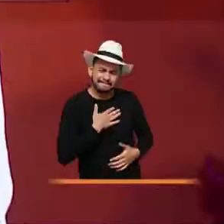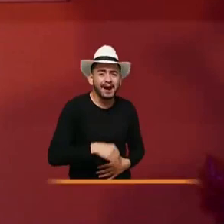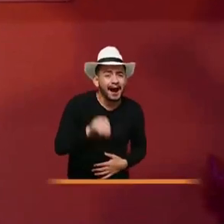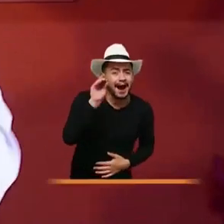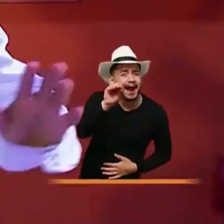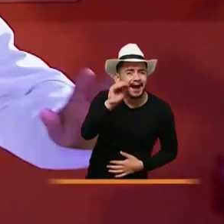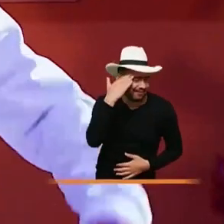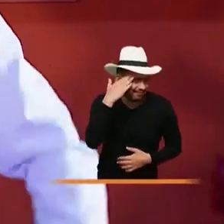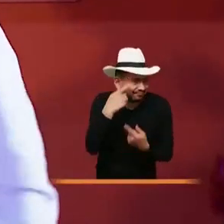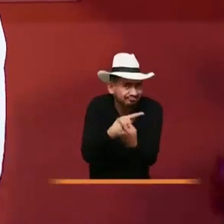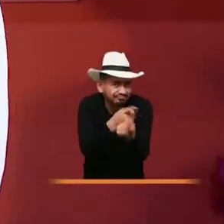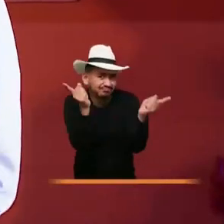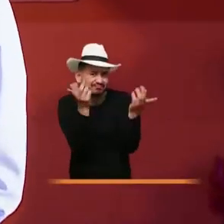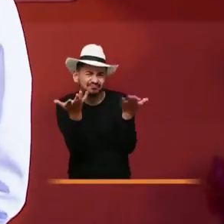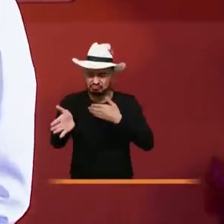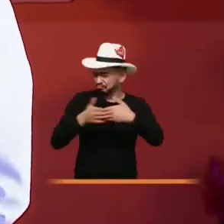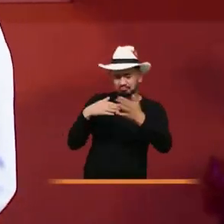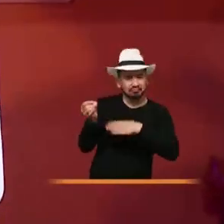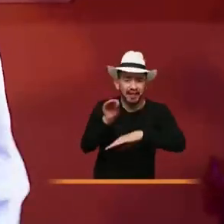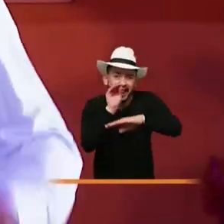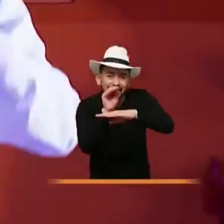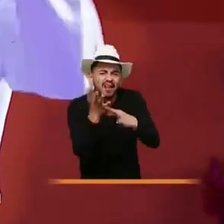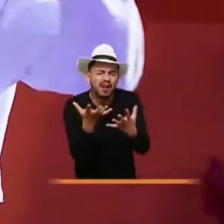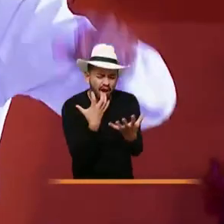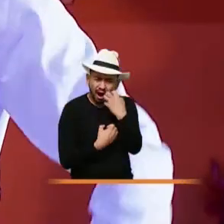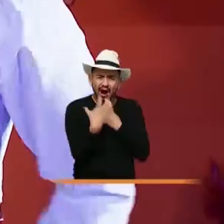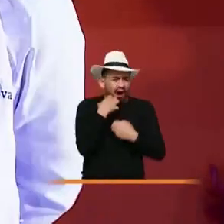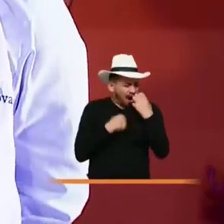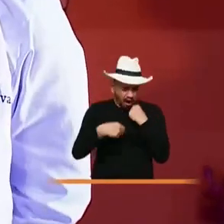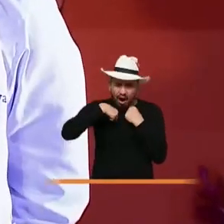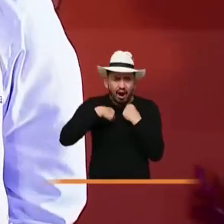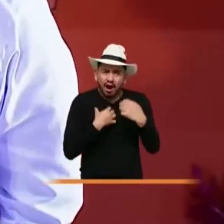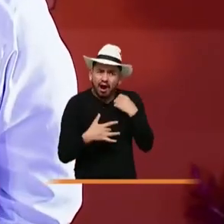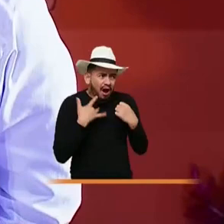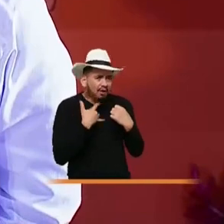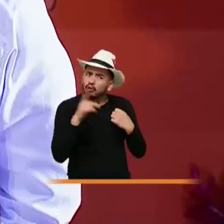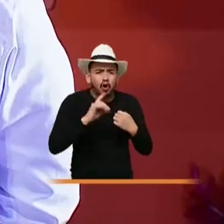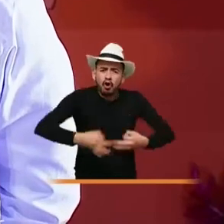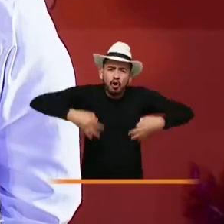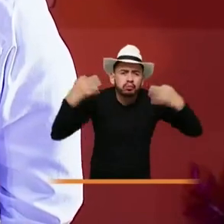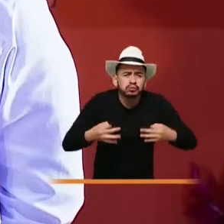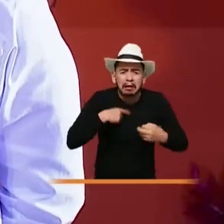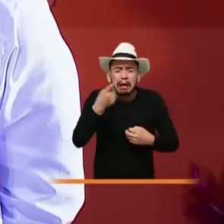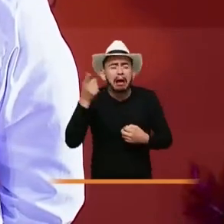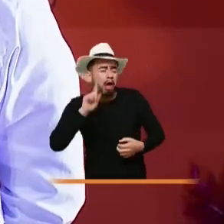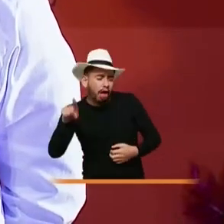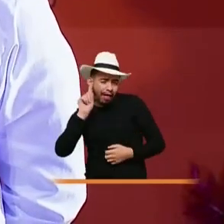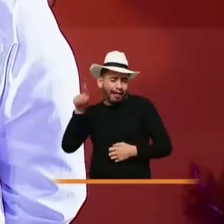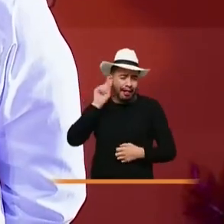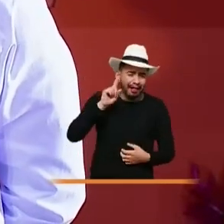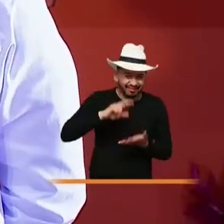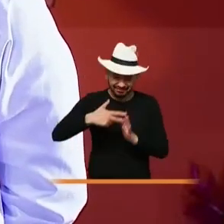pero no me guardo nada unos ciegos y me emborracho que es cosas